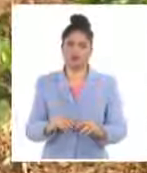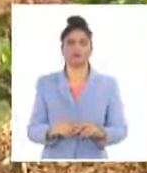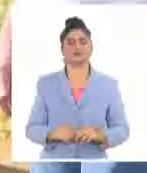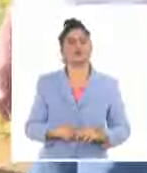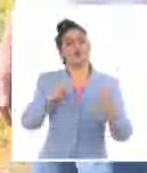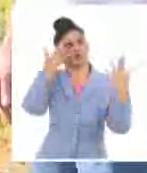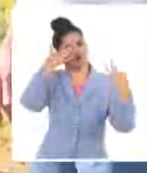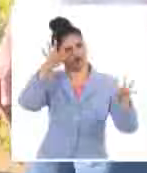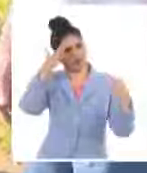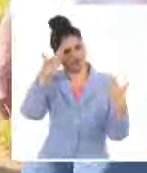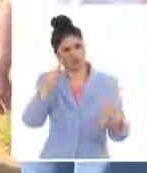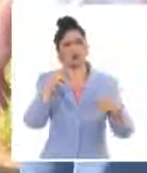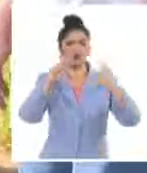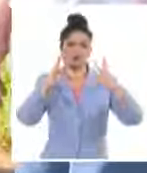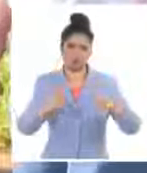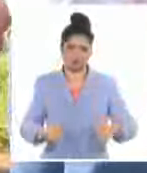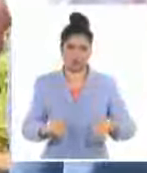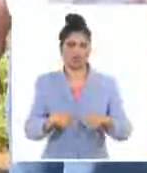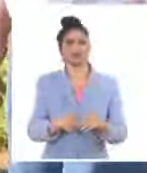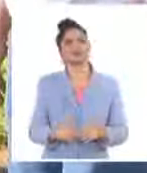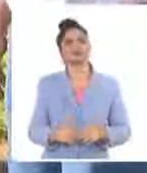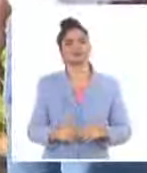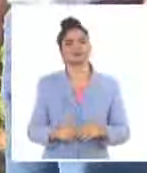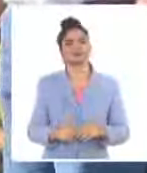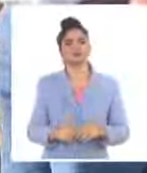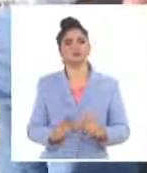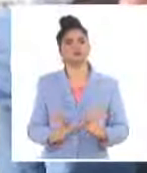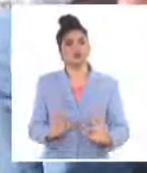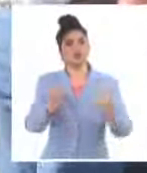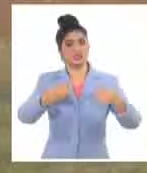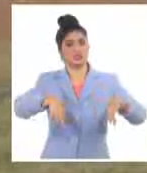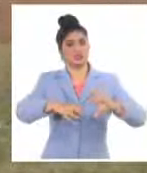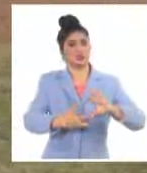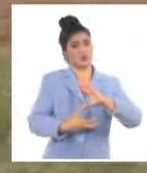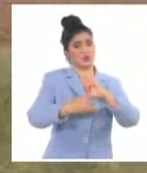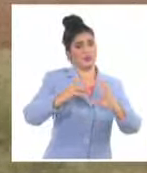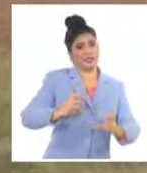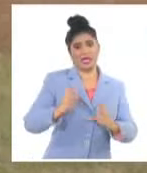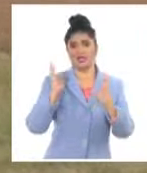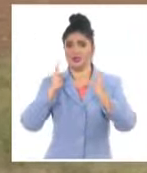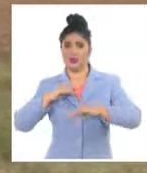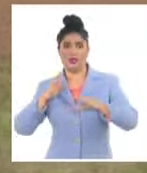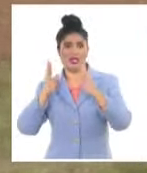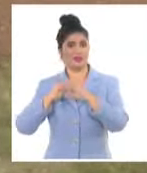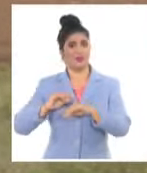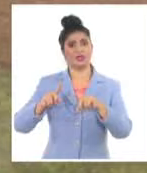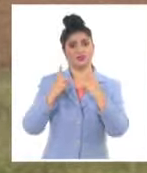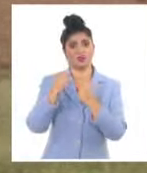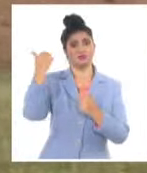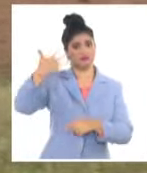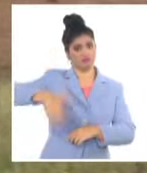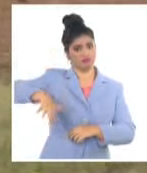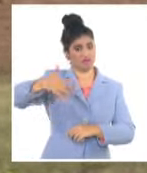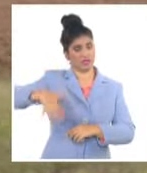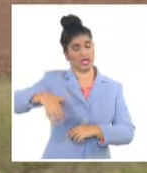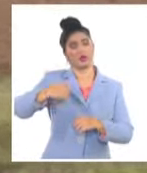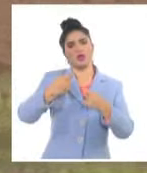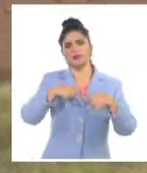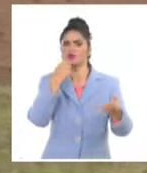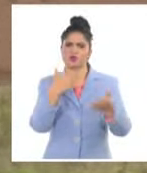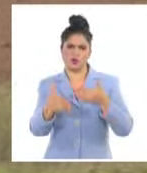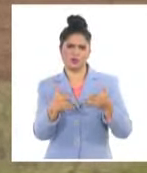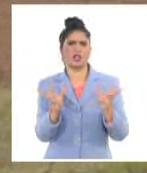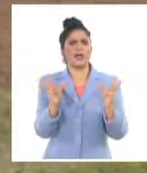las limitaciones, Dixon considera que en su finca La Fe, mientras exista voluntad, compromiso